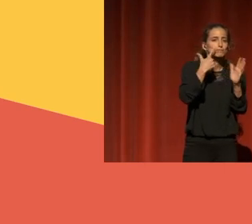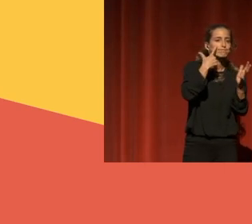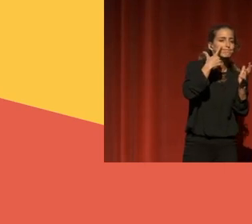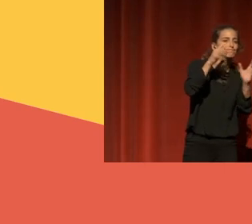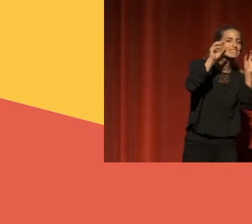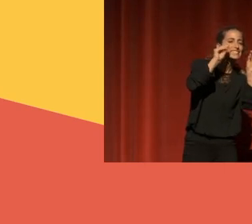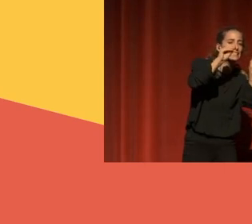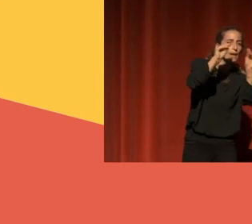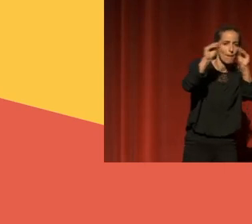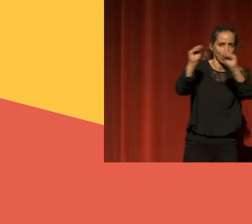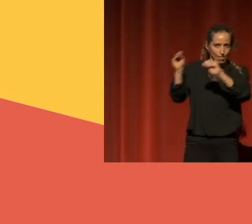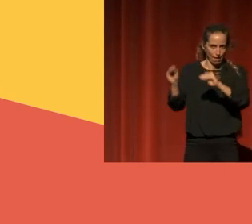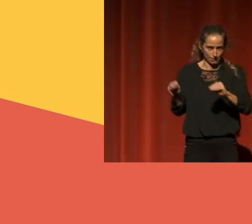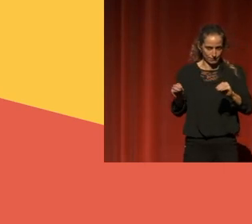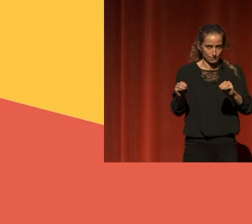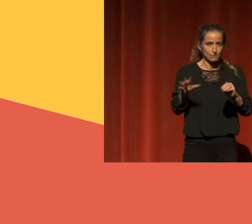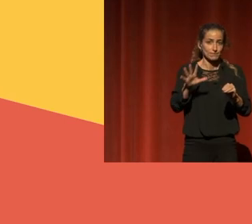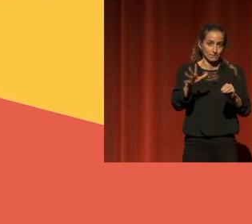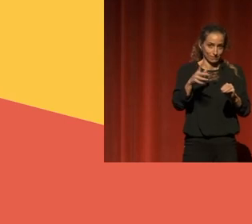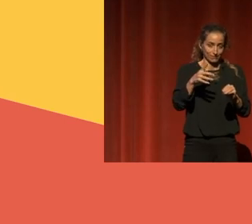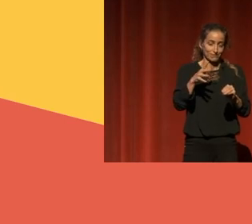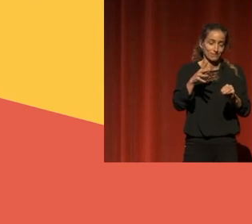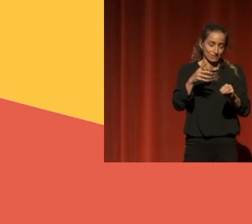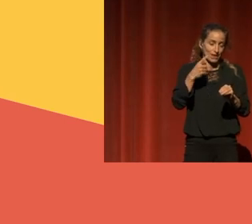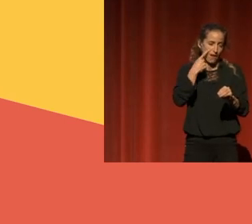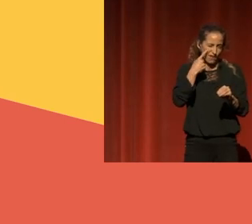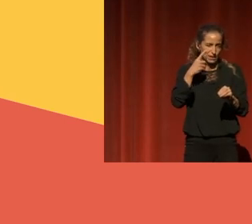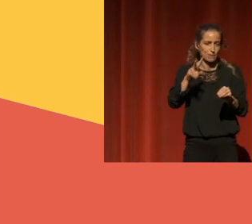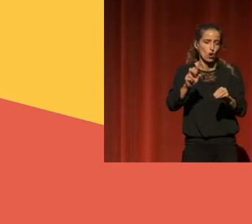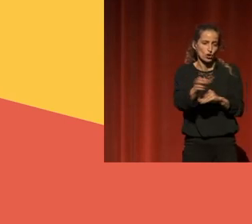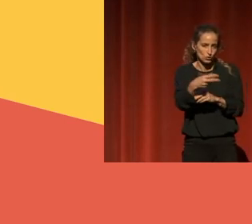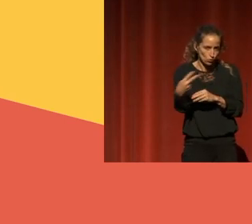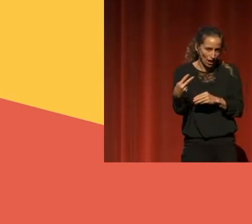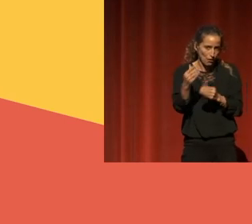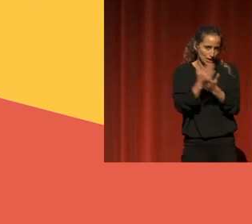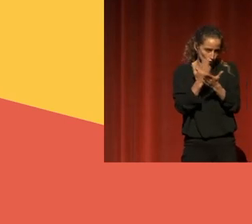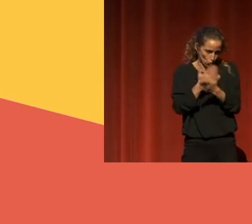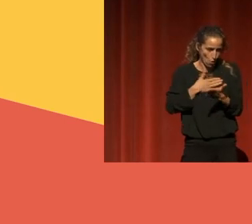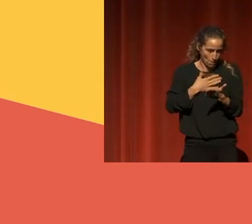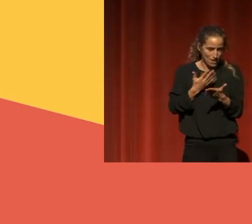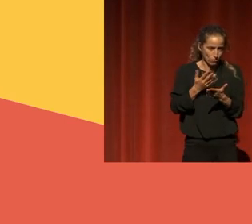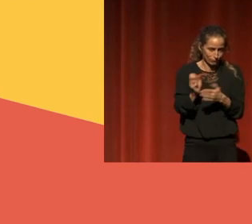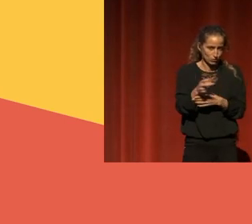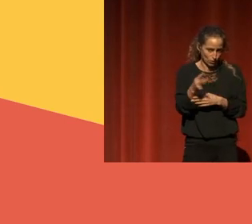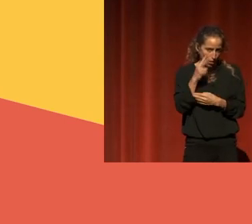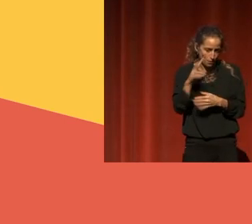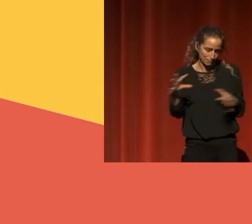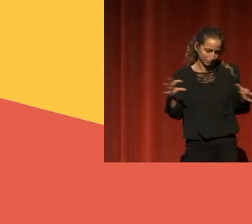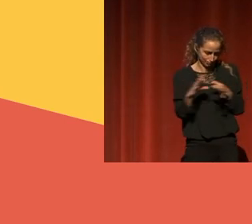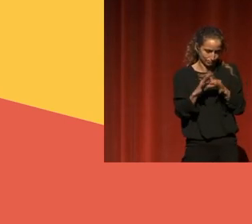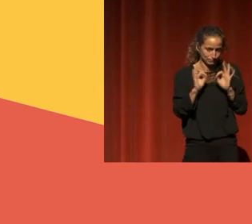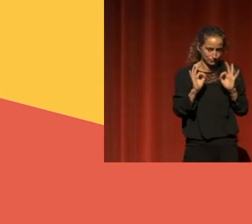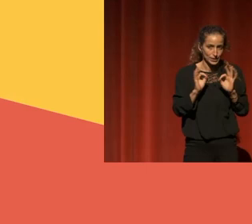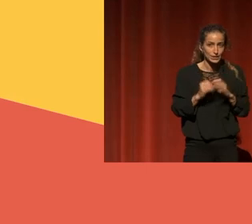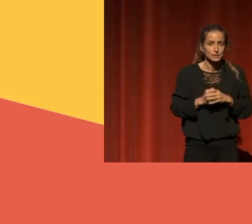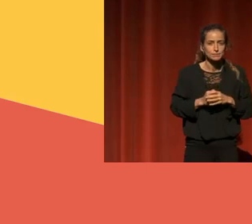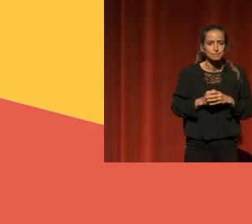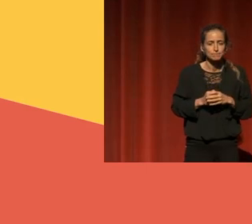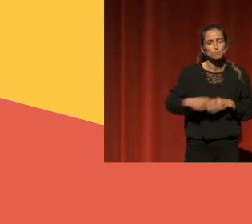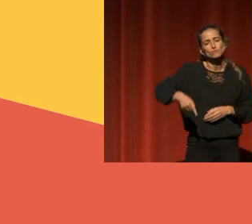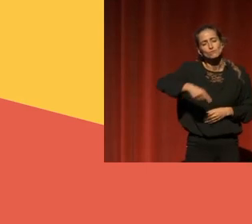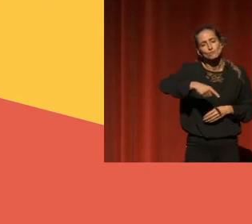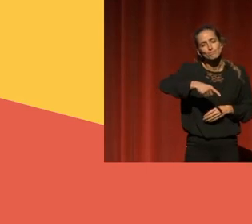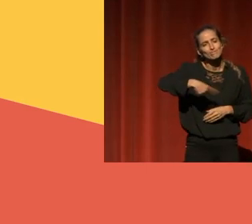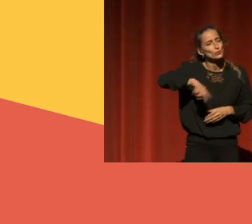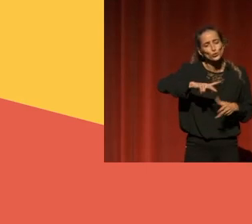los resultados del estudio que vengo a compartir y realmente necesitamos la sociedad